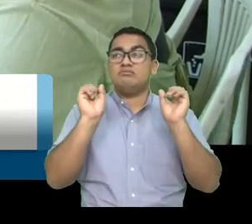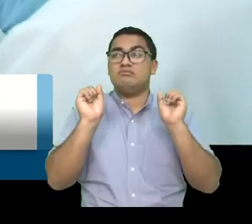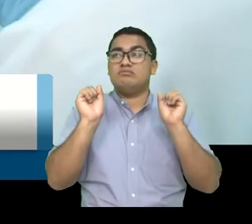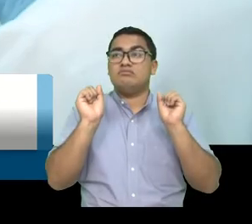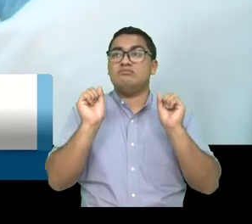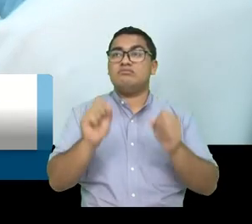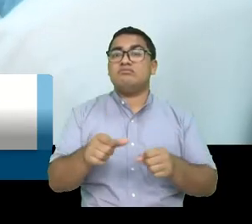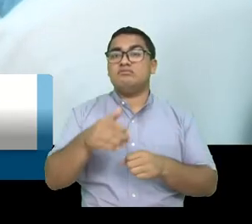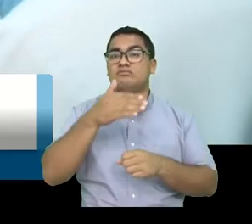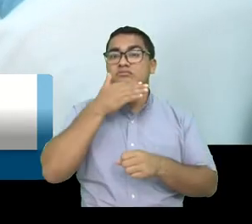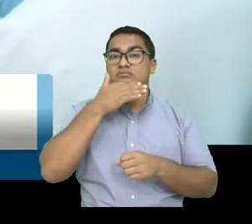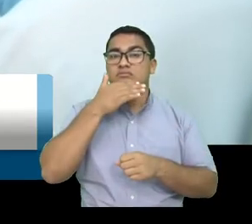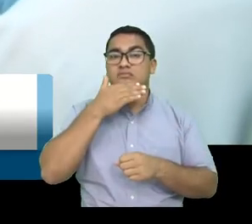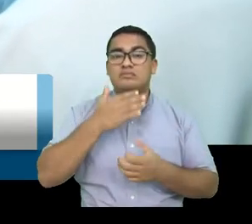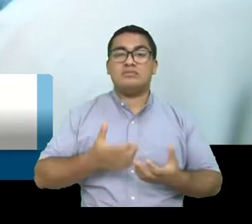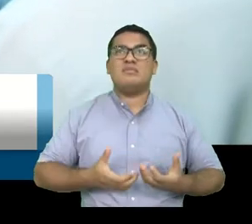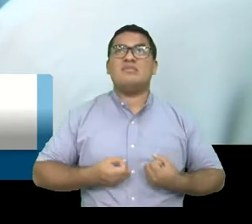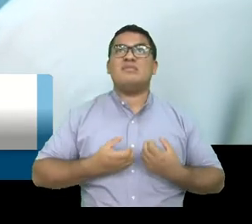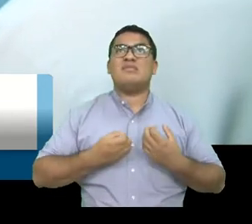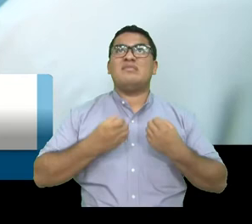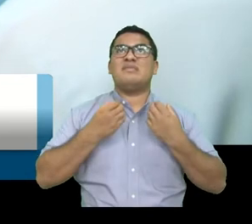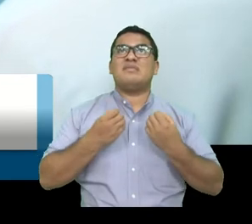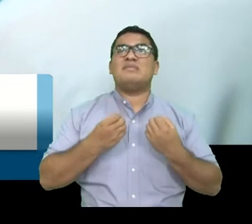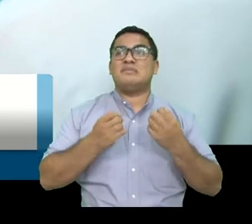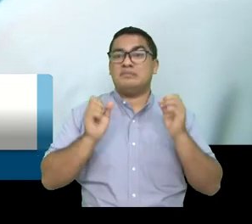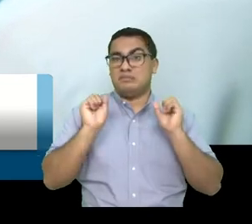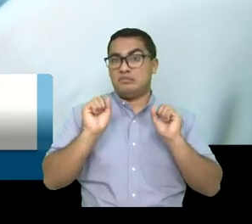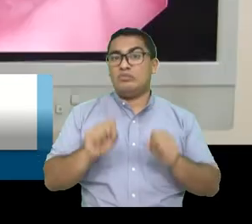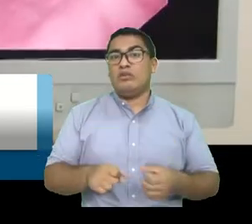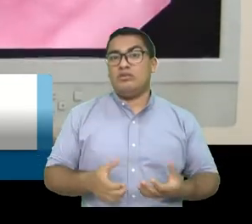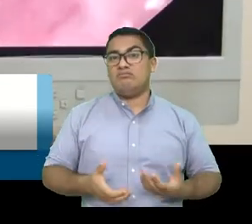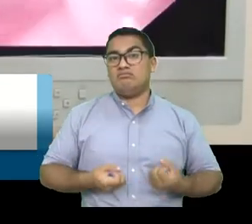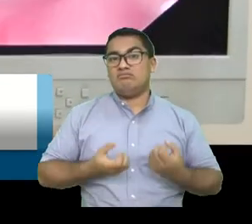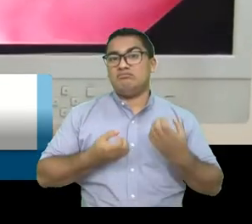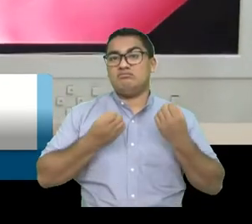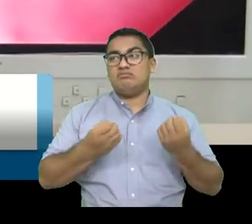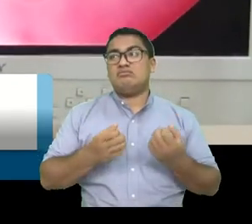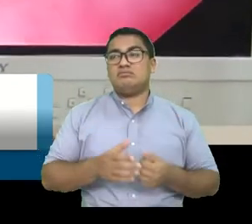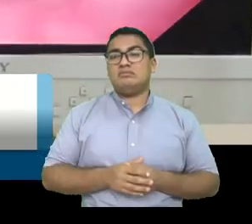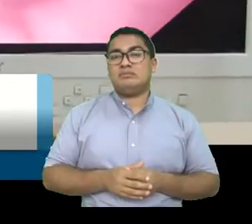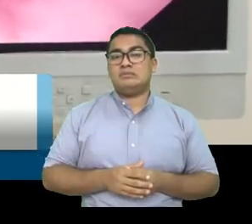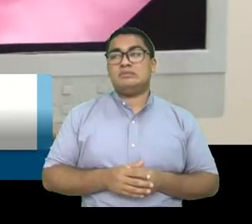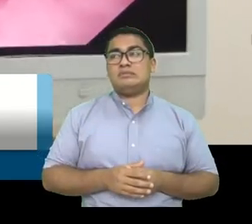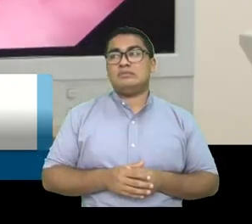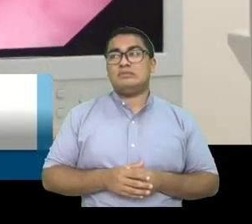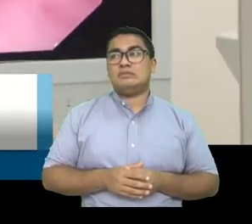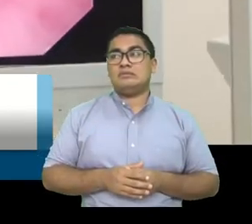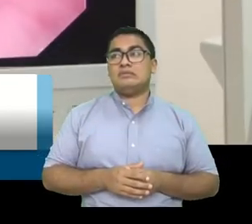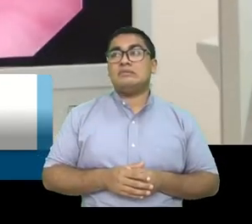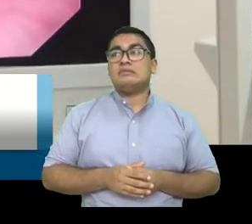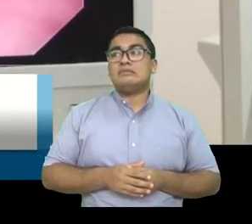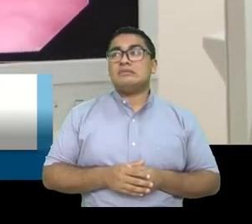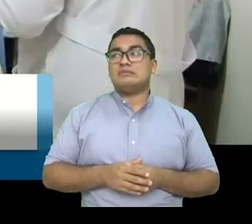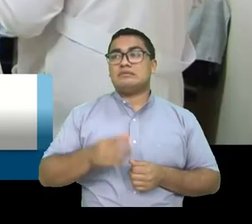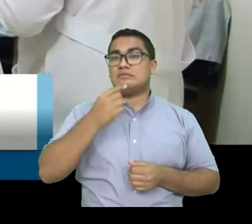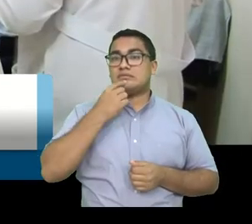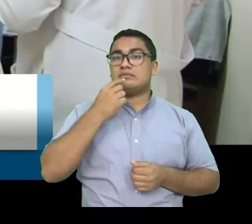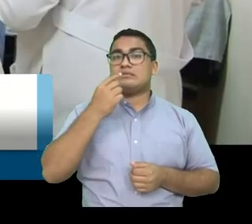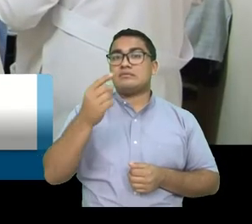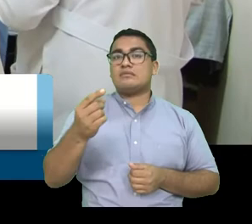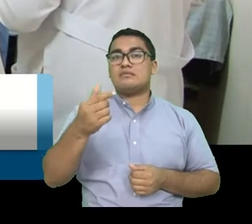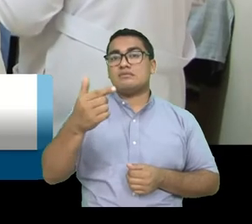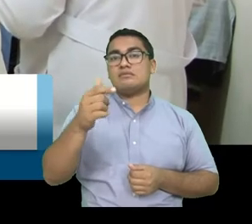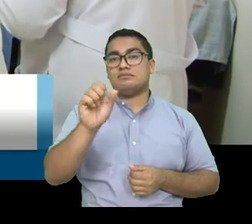perforación. ¿Qué es el cáncer que usted me decía? También esa es la otra vía. ¿Qué pasa? Una vez que nosotros diagnosticamos